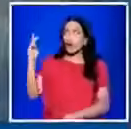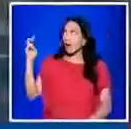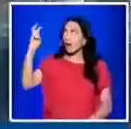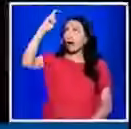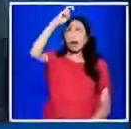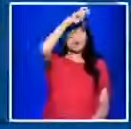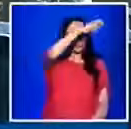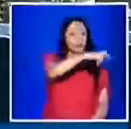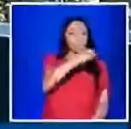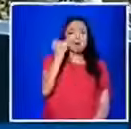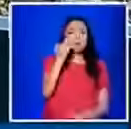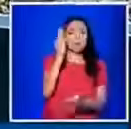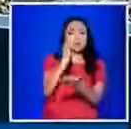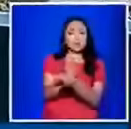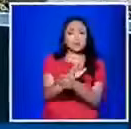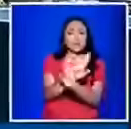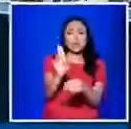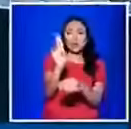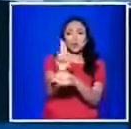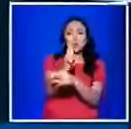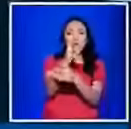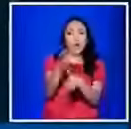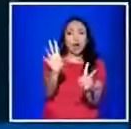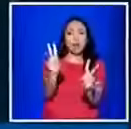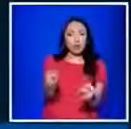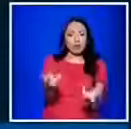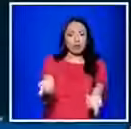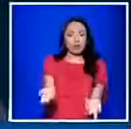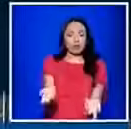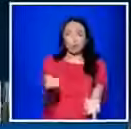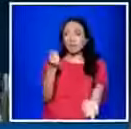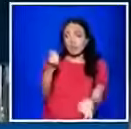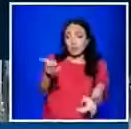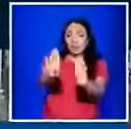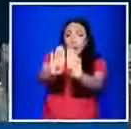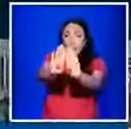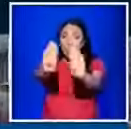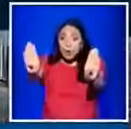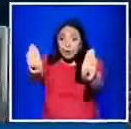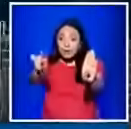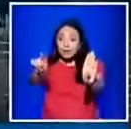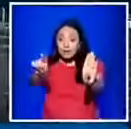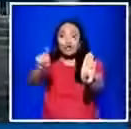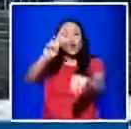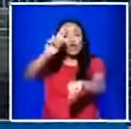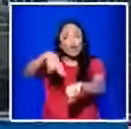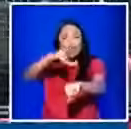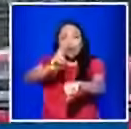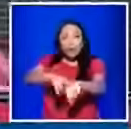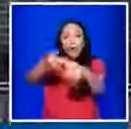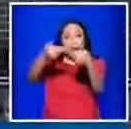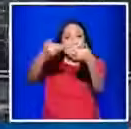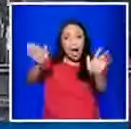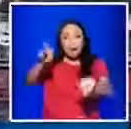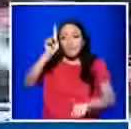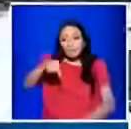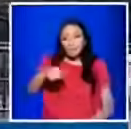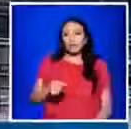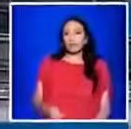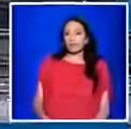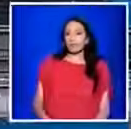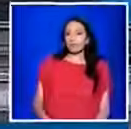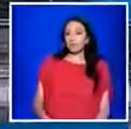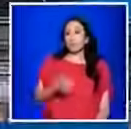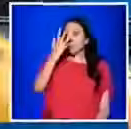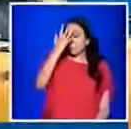el puente peatonal. Y que esa puerta del corredor se abra normalmente como era antes. ¿Por qué? Porque